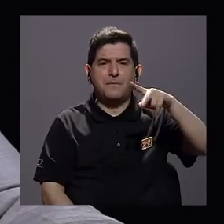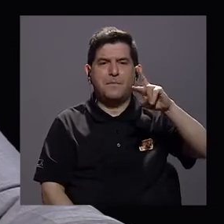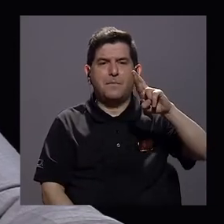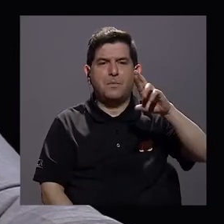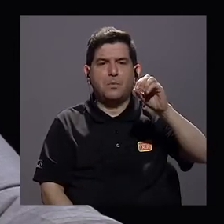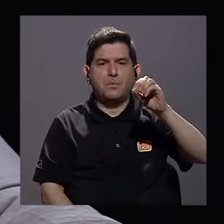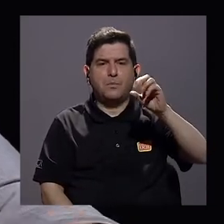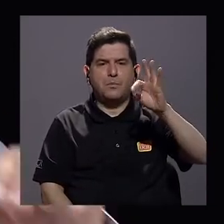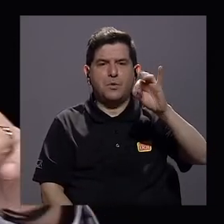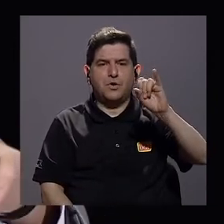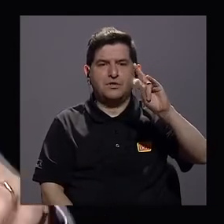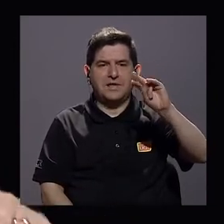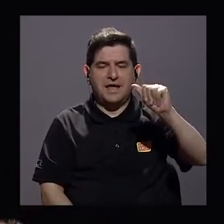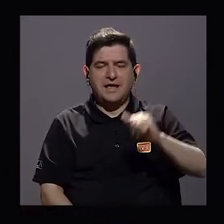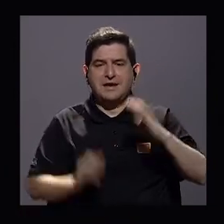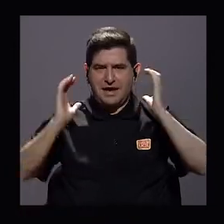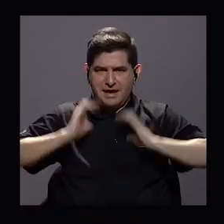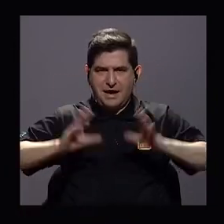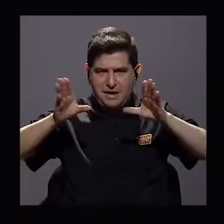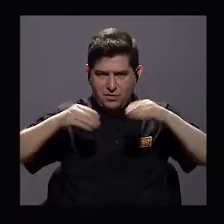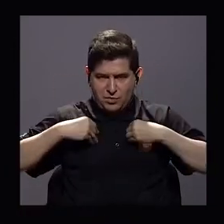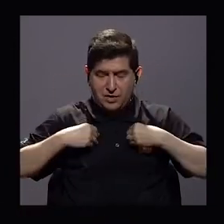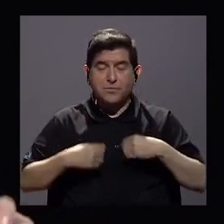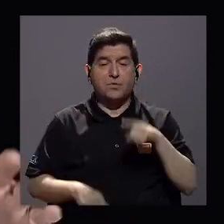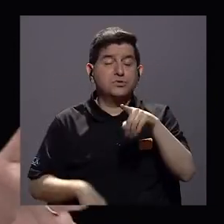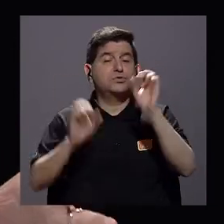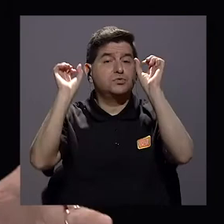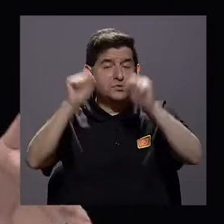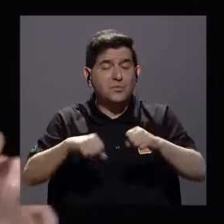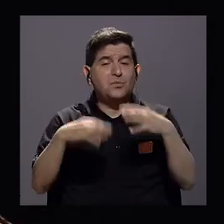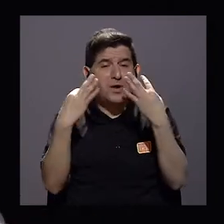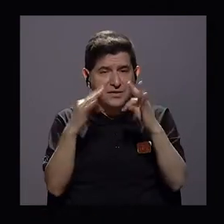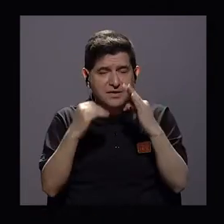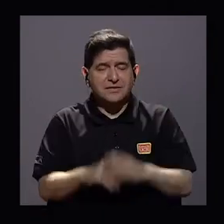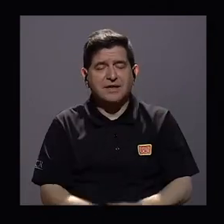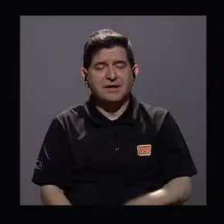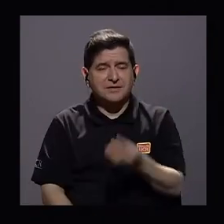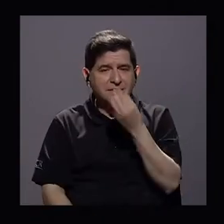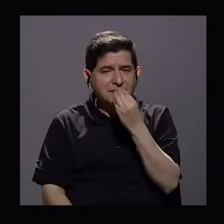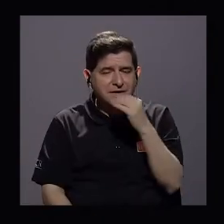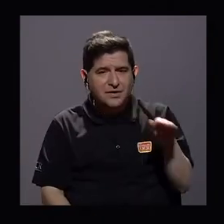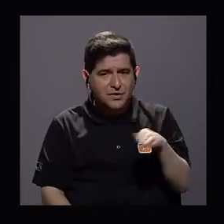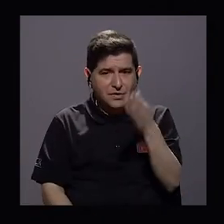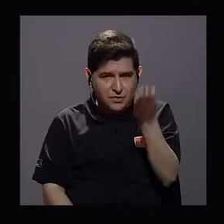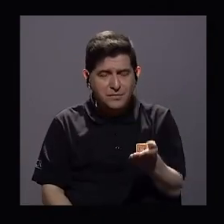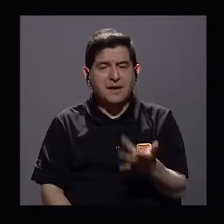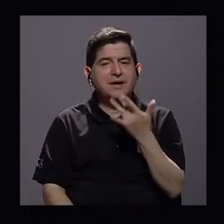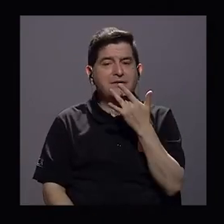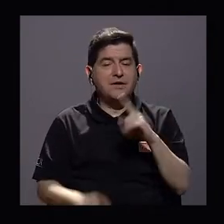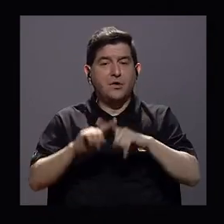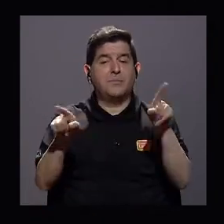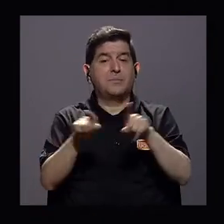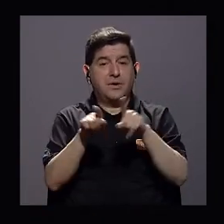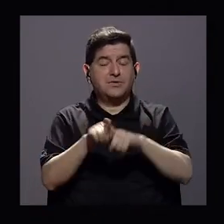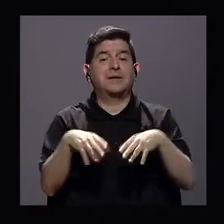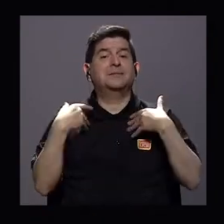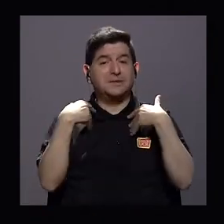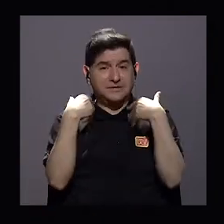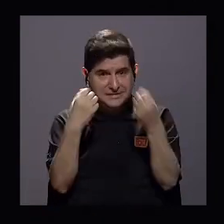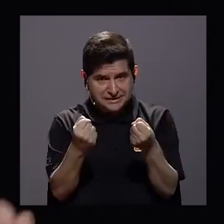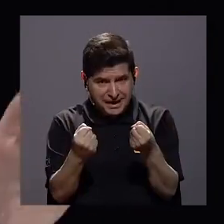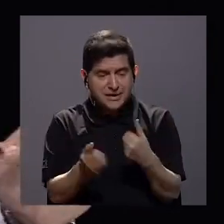recibiendo en nuestros cuerpos. Así que siempre que pueda, trate de llevar el pescado a la mesa. Sabroso, pero además muy, muy saludable.